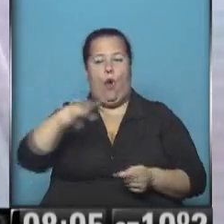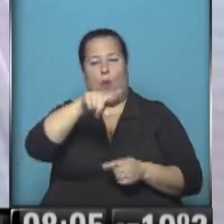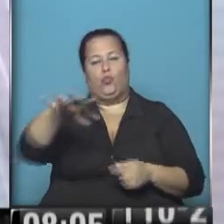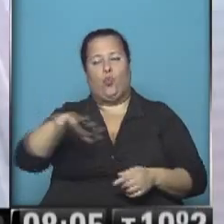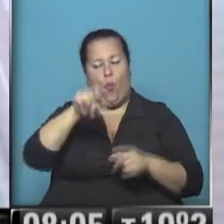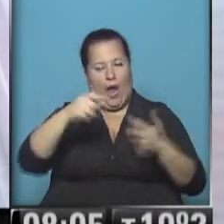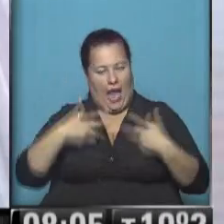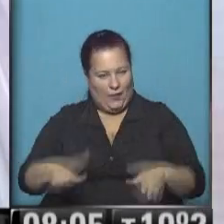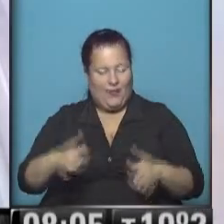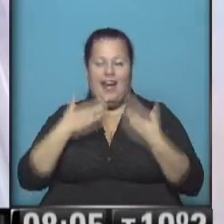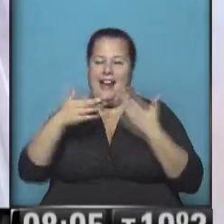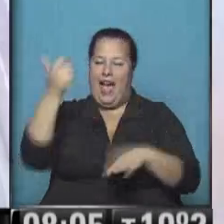hábitat gracias a ariel así desde puerto madero